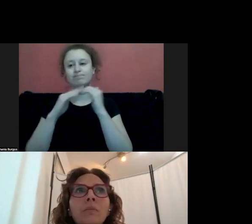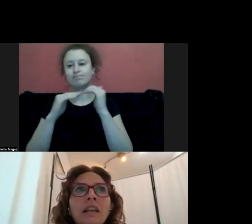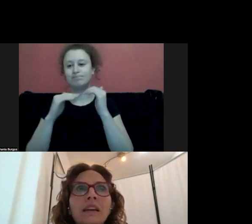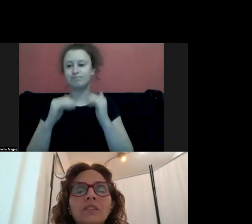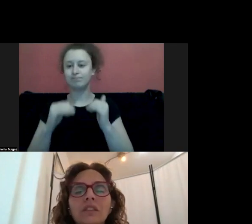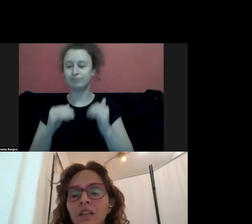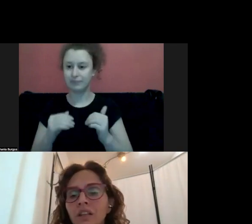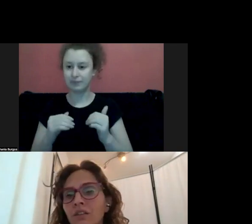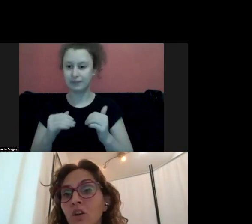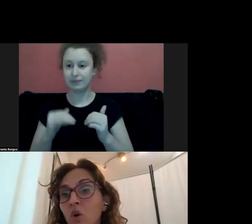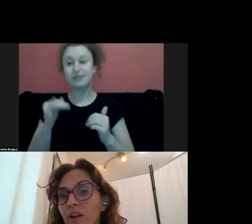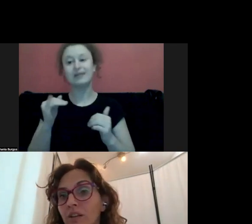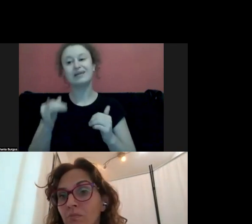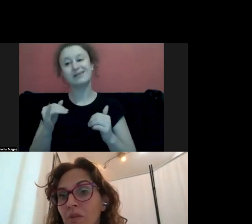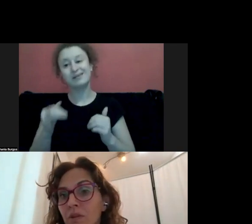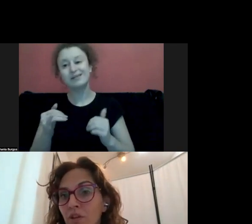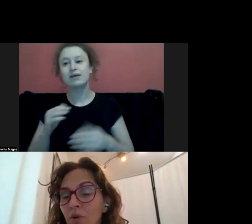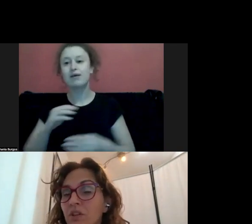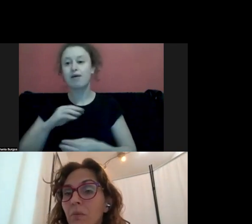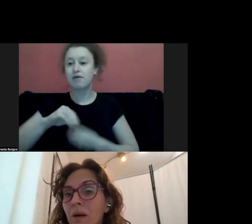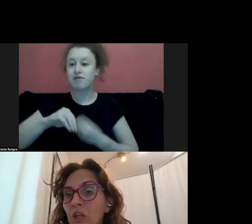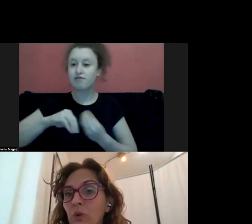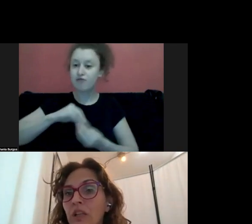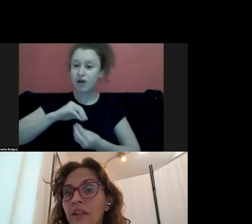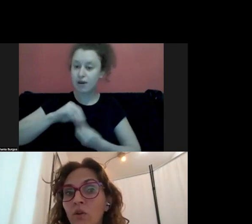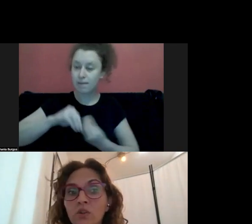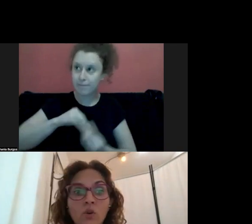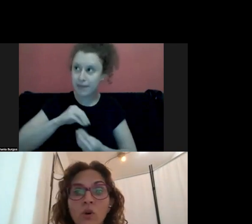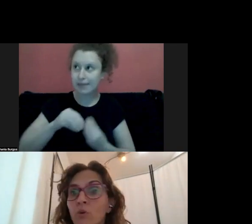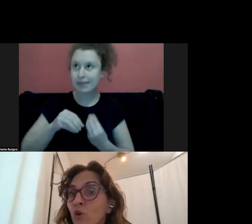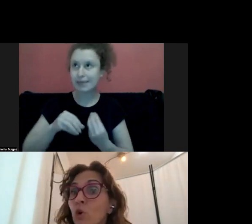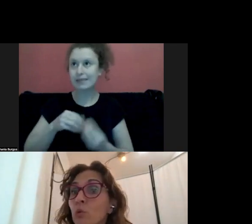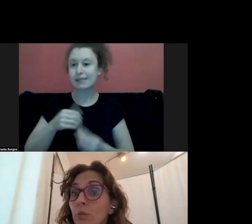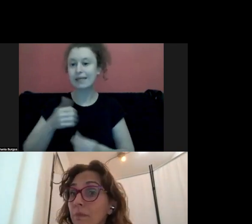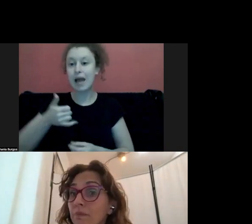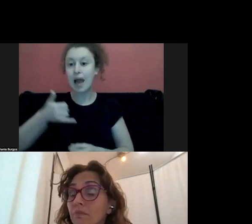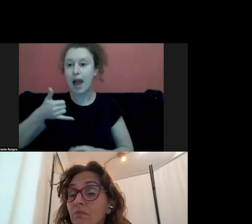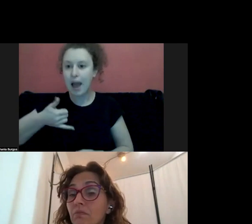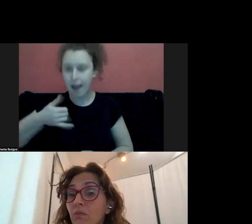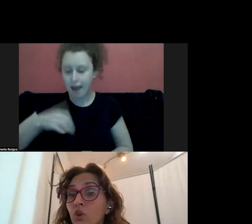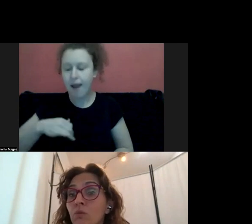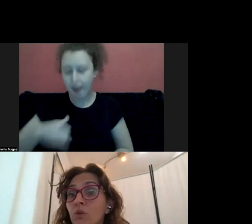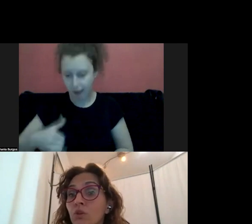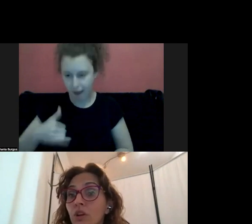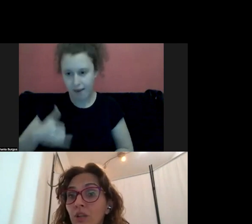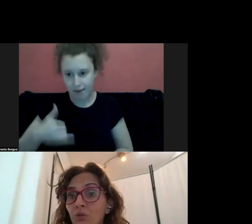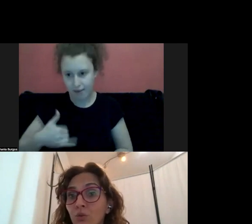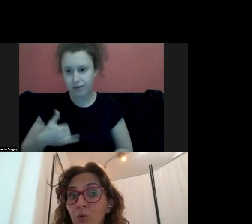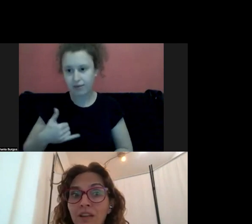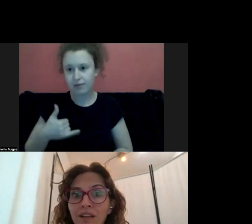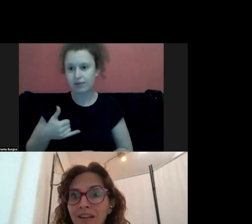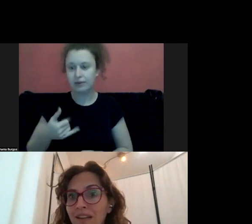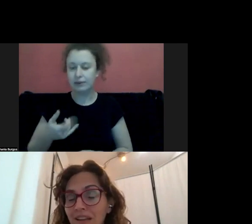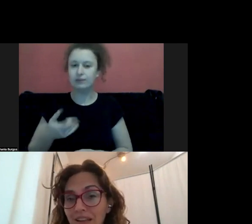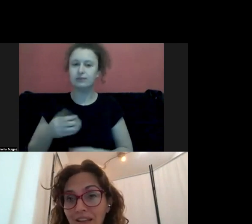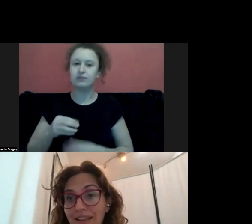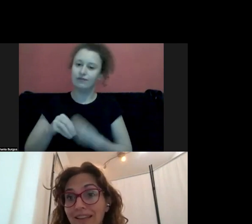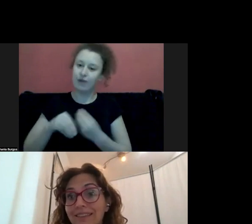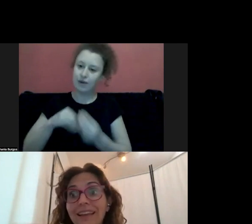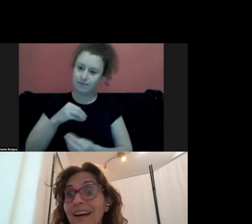con familias que no han vivido ese impacto del diagnóstico como yo lo viví. Yo en concreto tuve